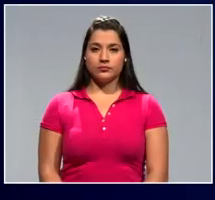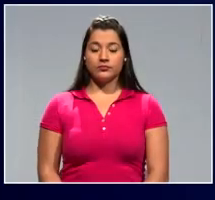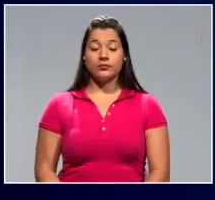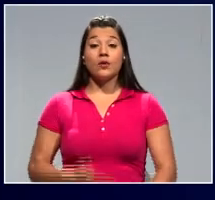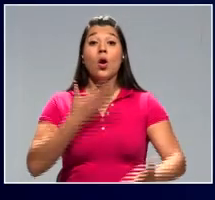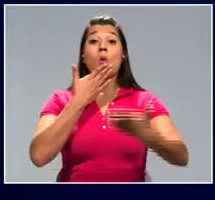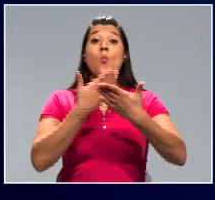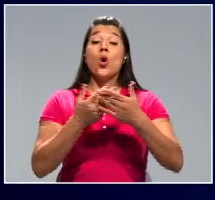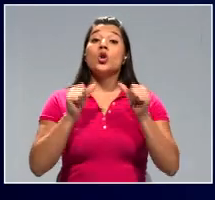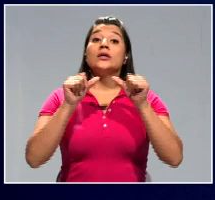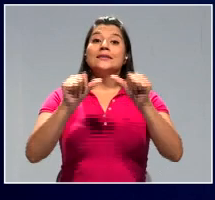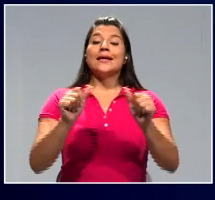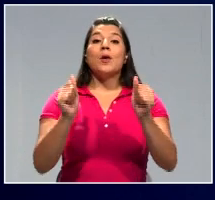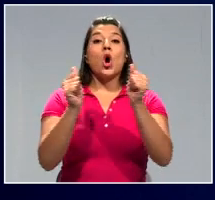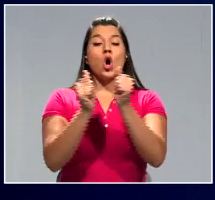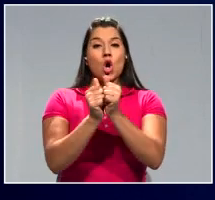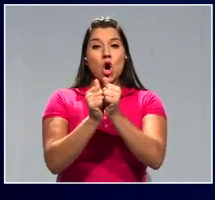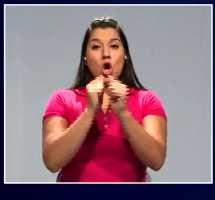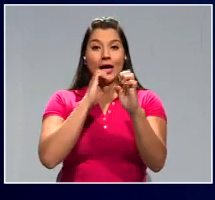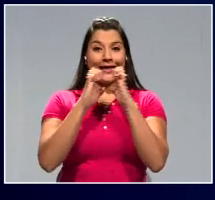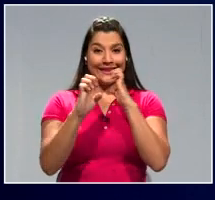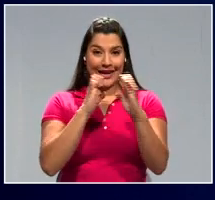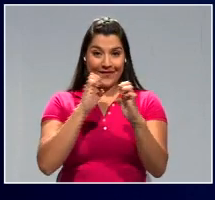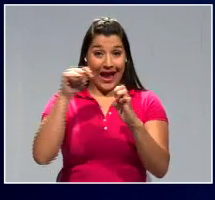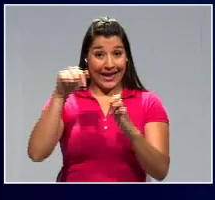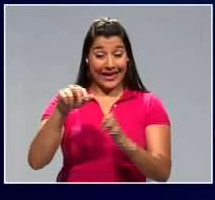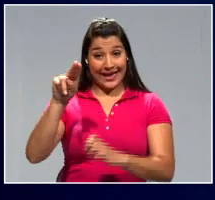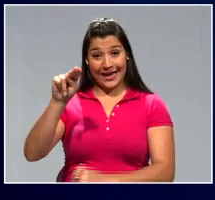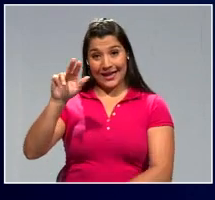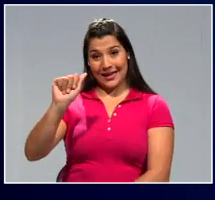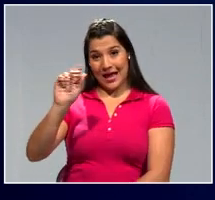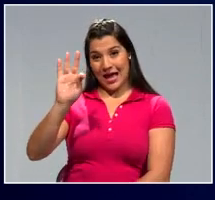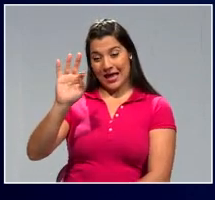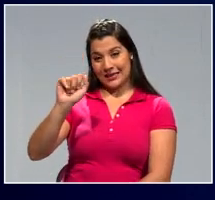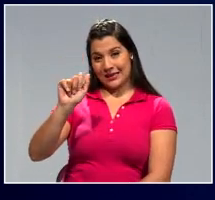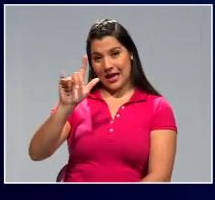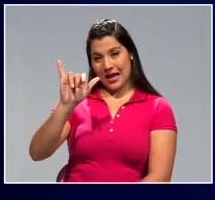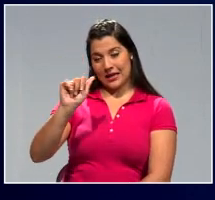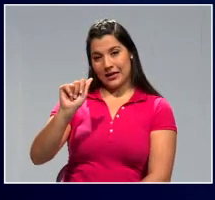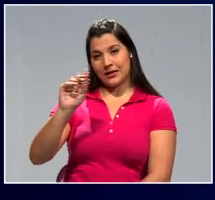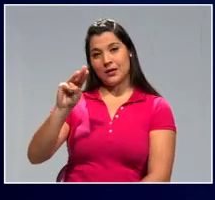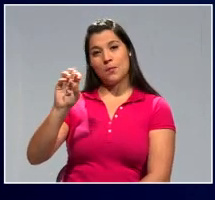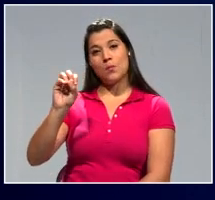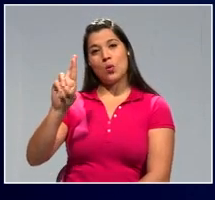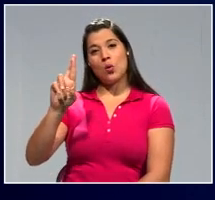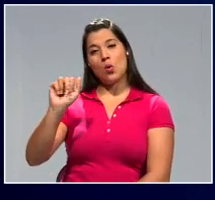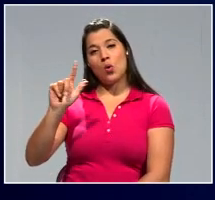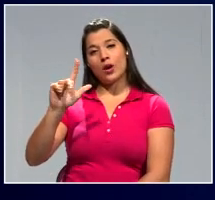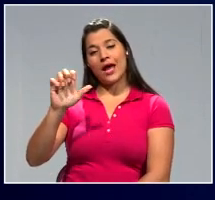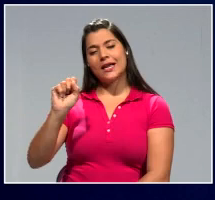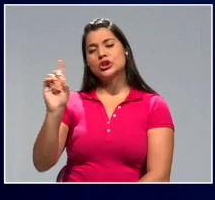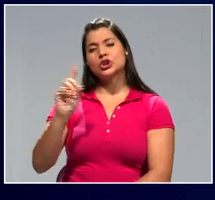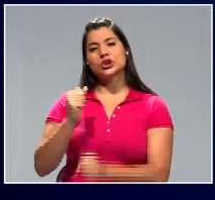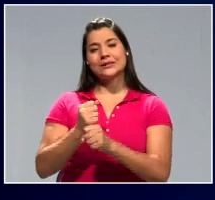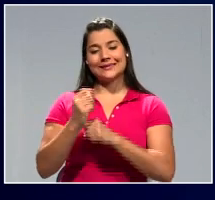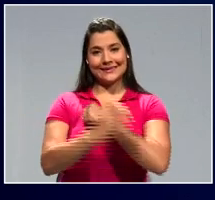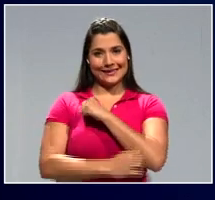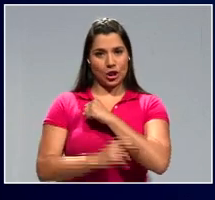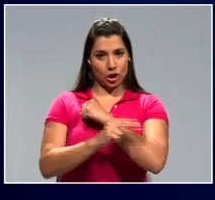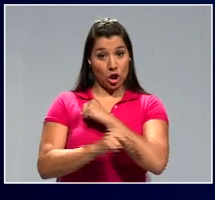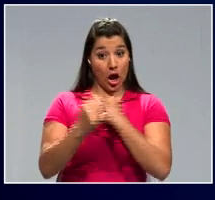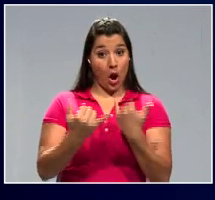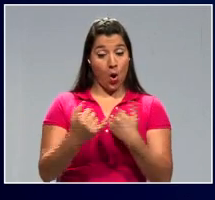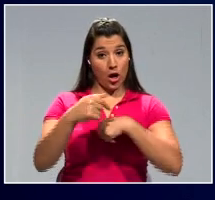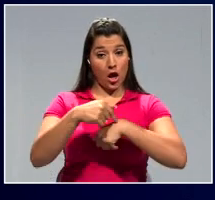Bueno, y continuamos con la entrevista con Natalia Morales del Estado de la Nación a las 8:22 de la